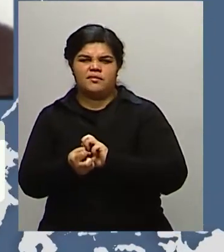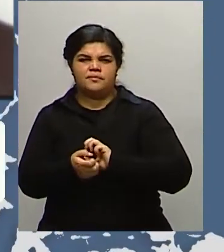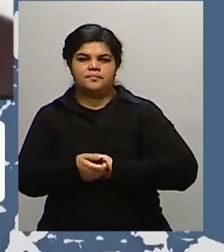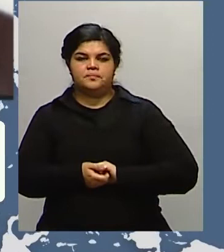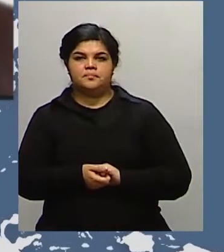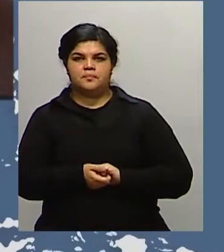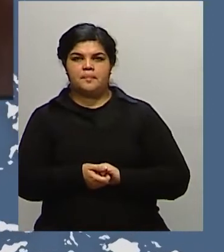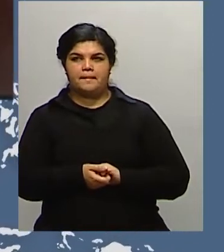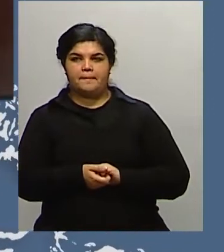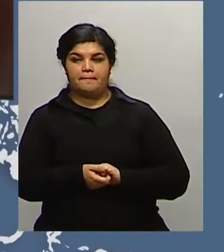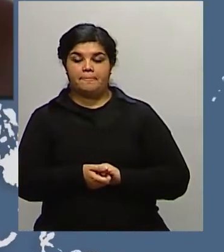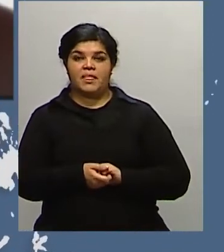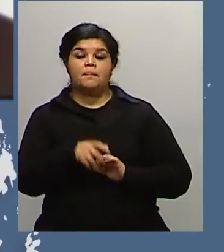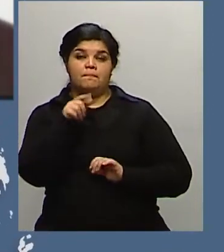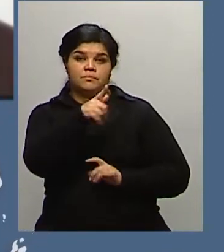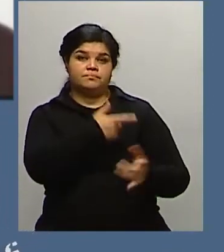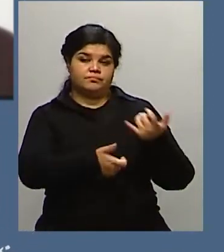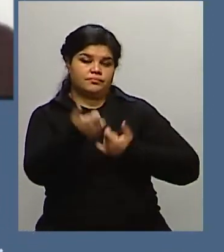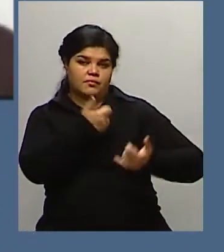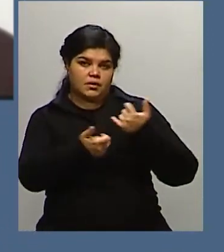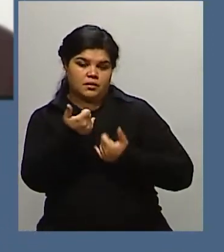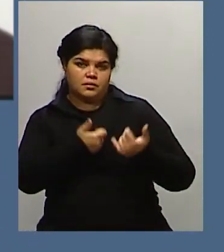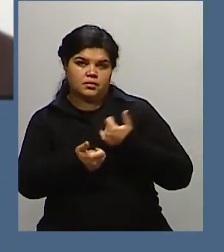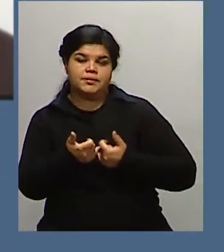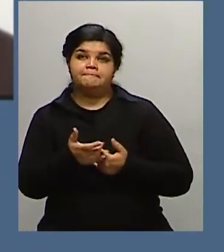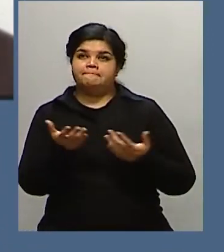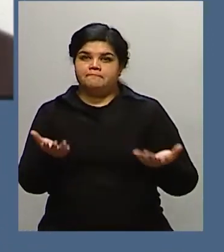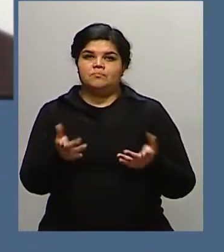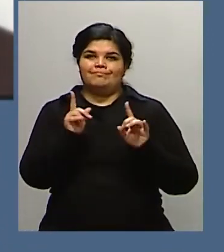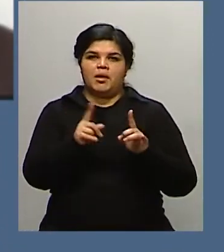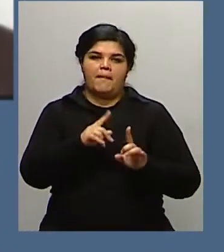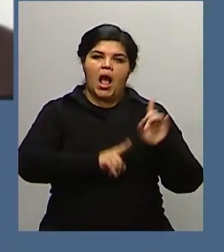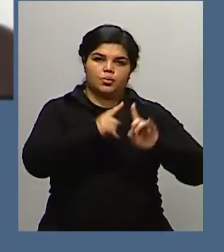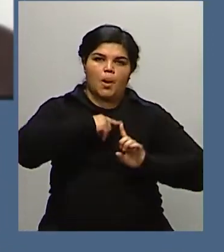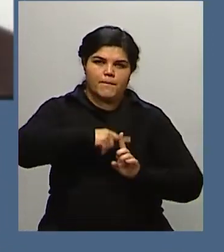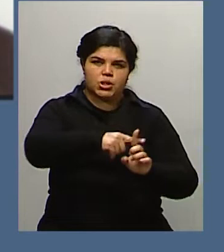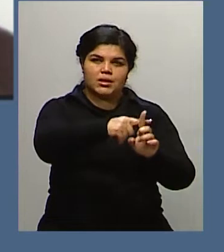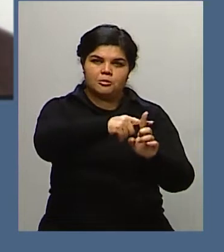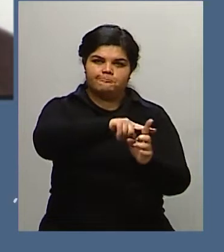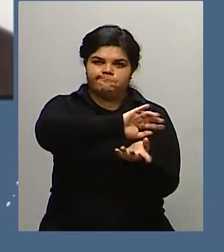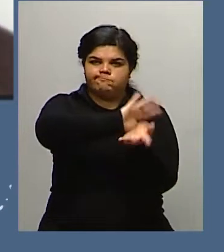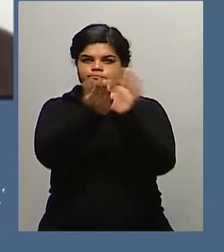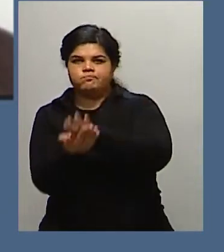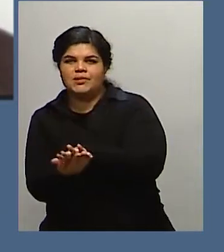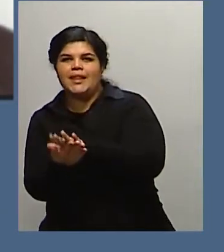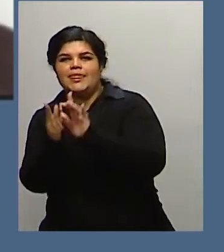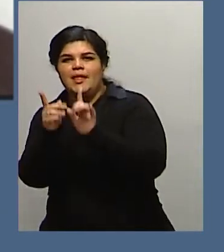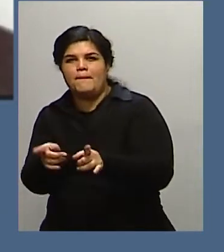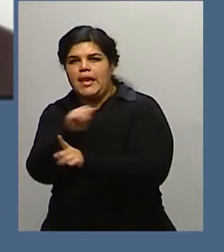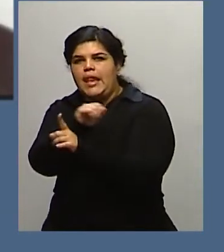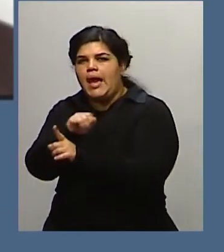Nada es efectivamente, todo tiene una otra cara de la moneda. Claro. Y a todos los países,